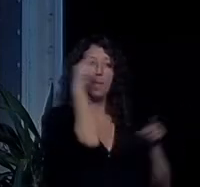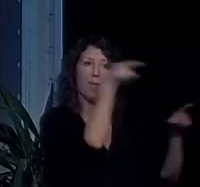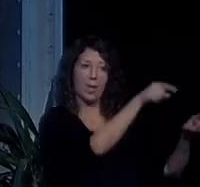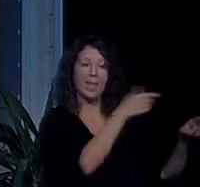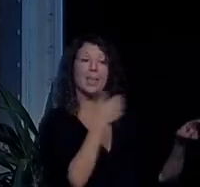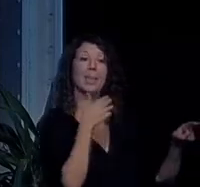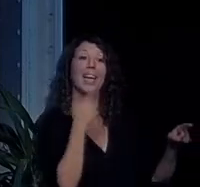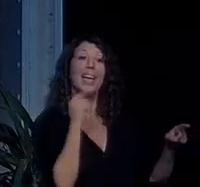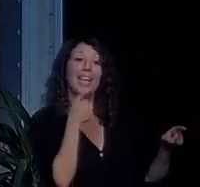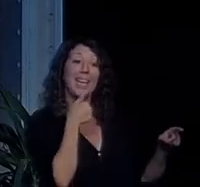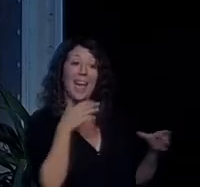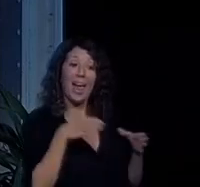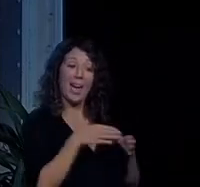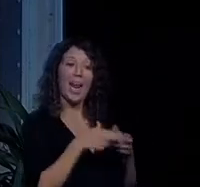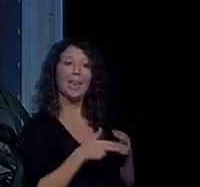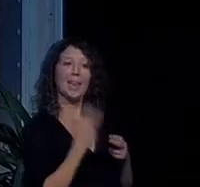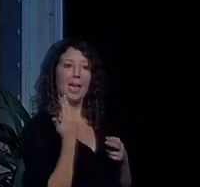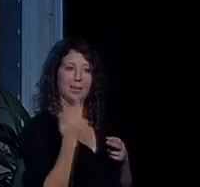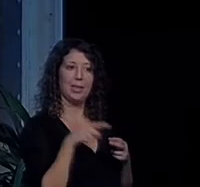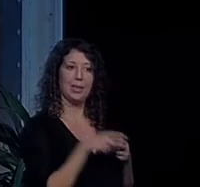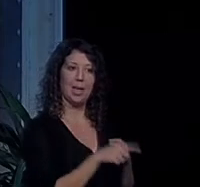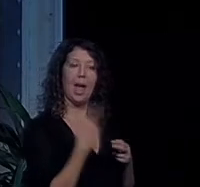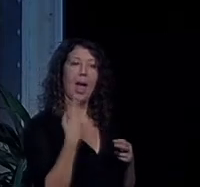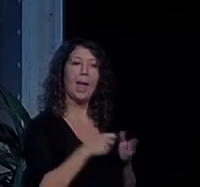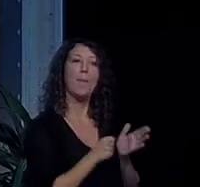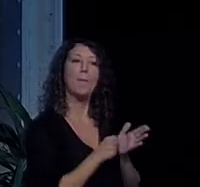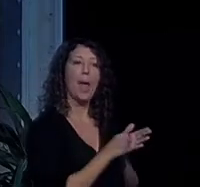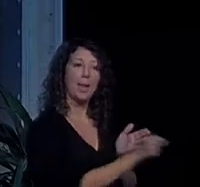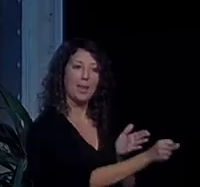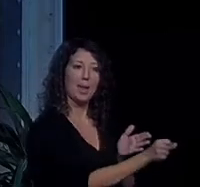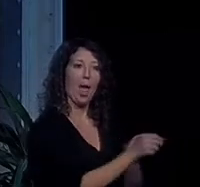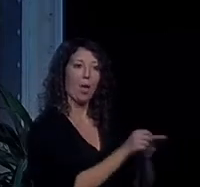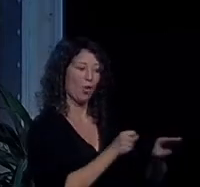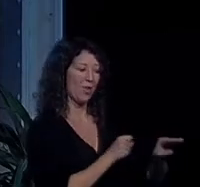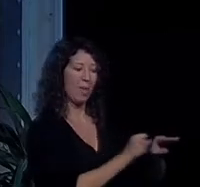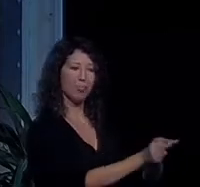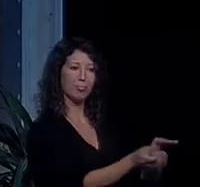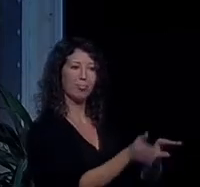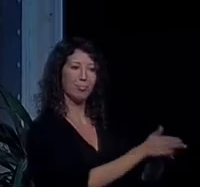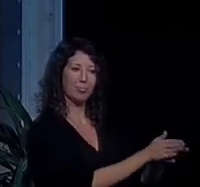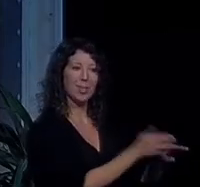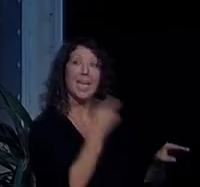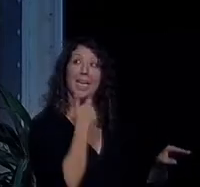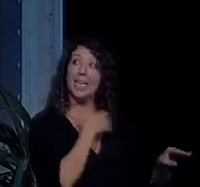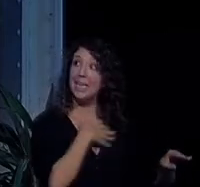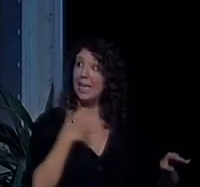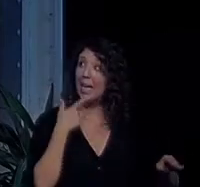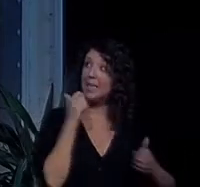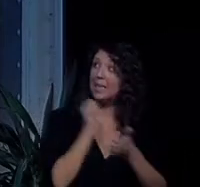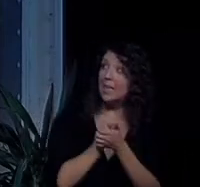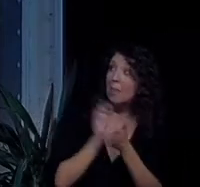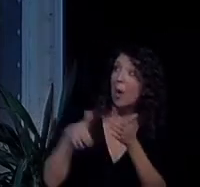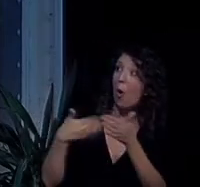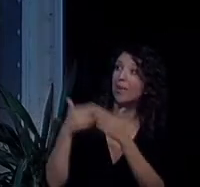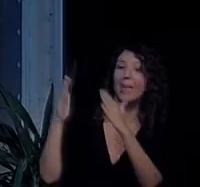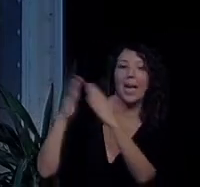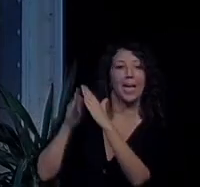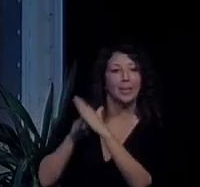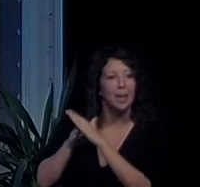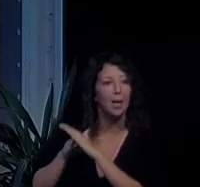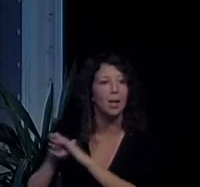de los taxistas, ¿no? Que es una idea de que ponen una pegatina en el taxi y dicen, si quieres yo puedo esperar hasta que entres en casa,